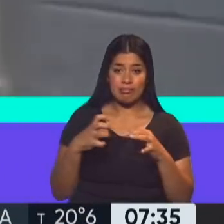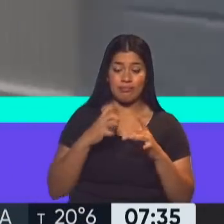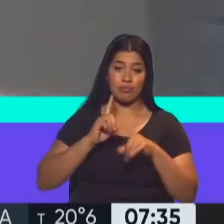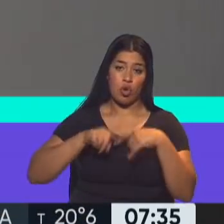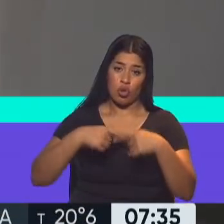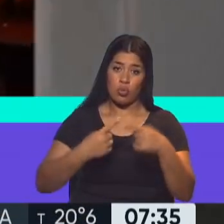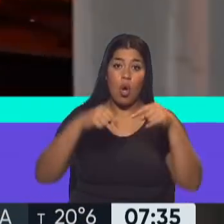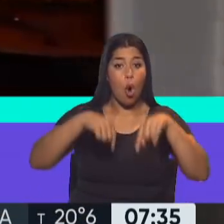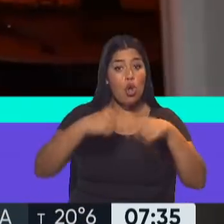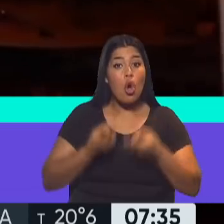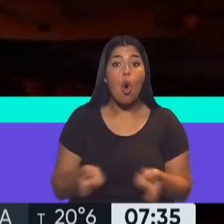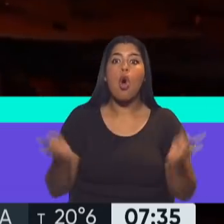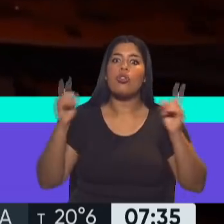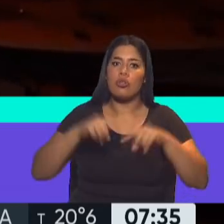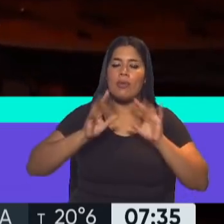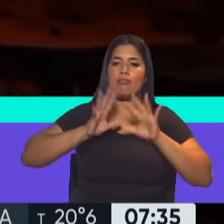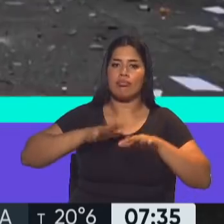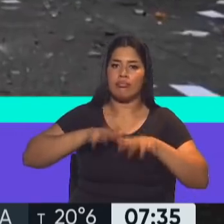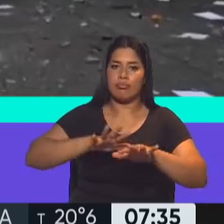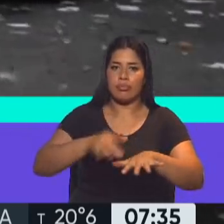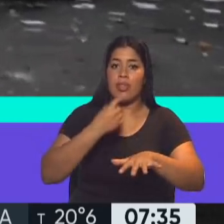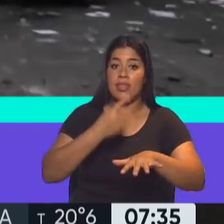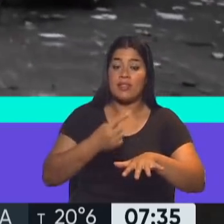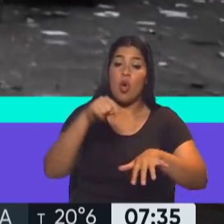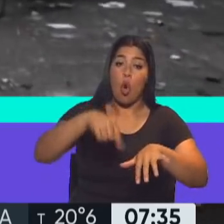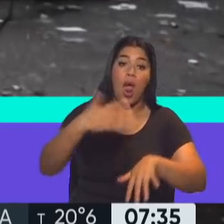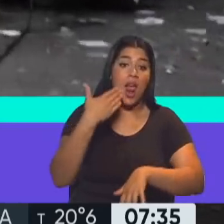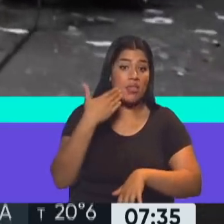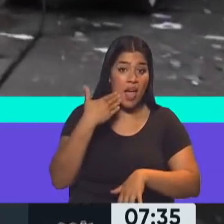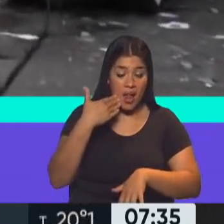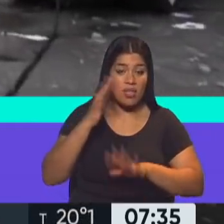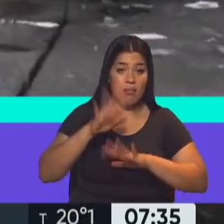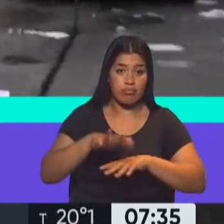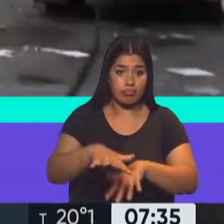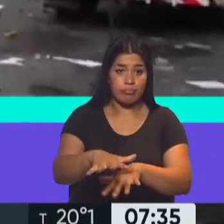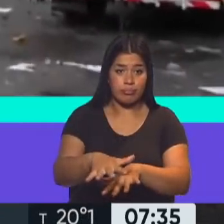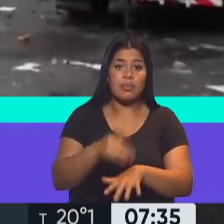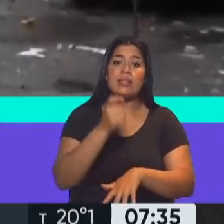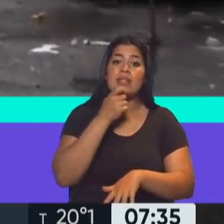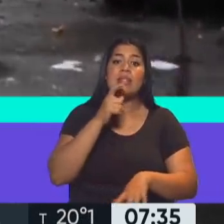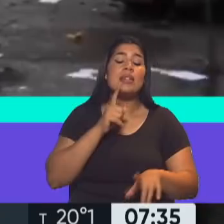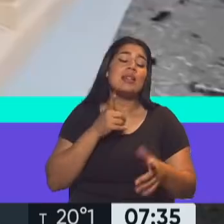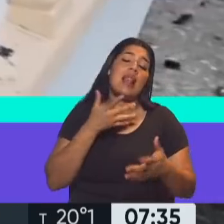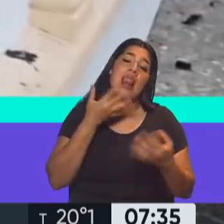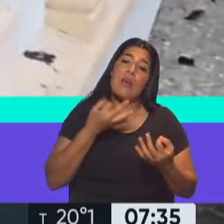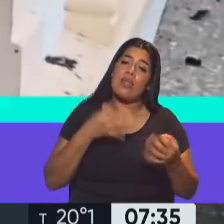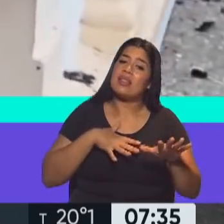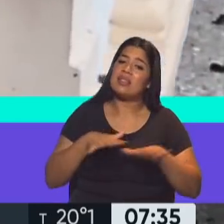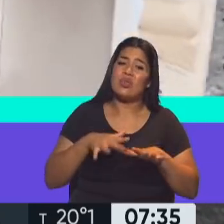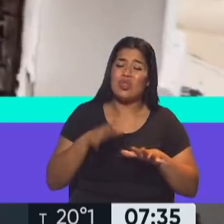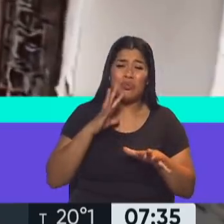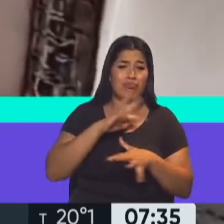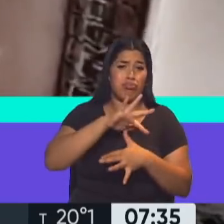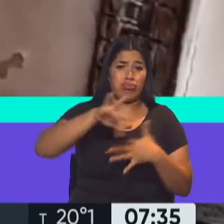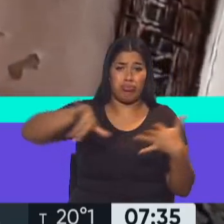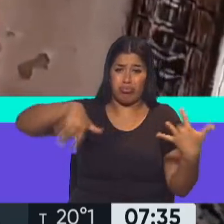movilización nuevamente, se prevé esta tarde una nueva movilización. Y ya es una situación que realmente se ha desmadrado